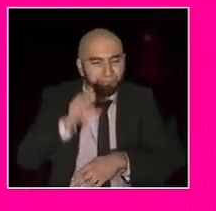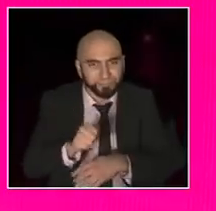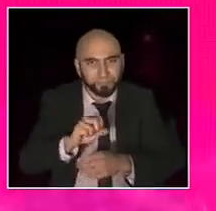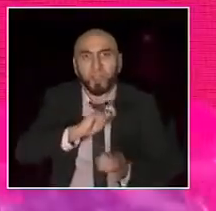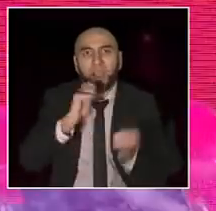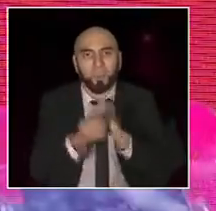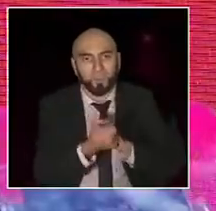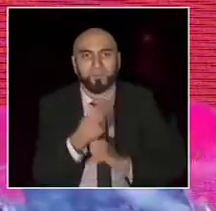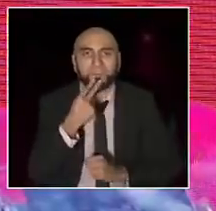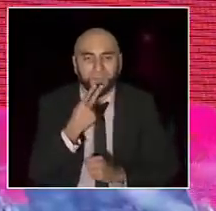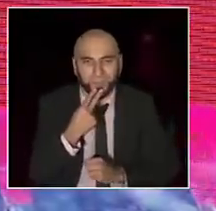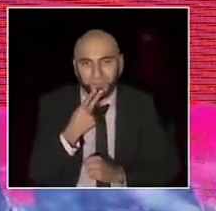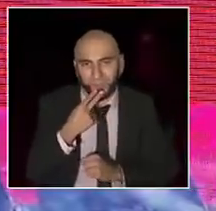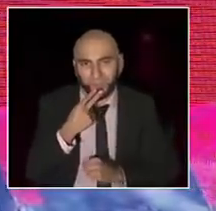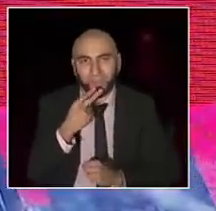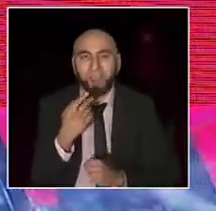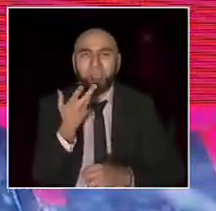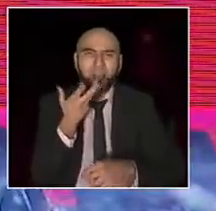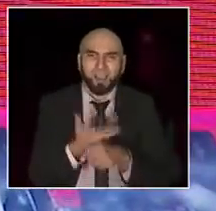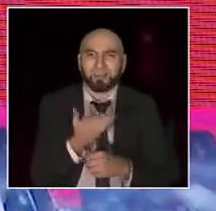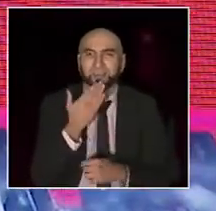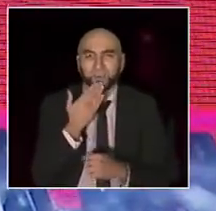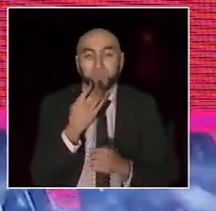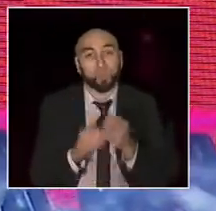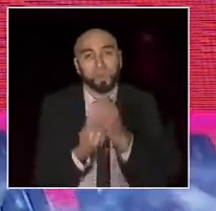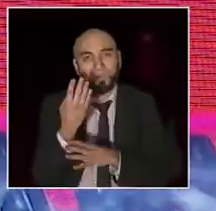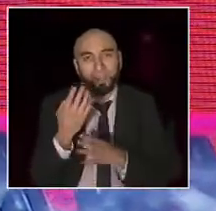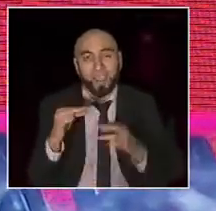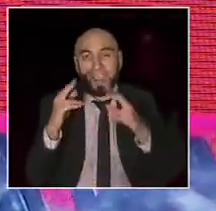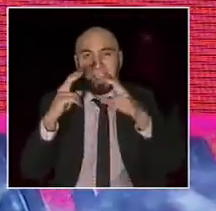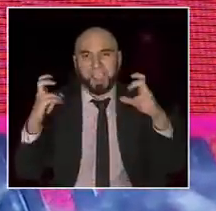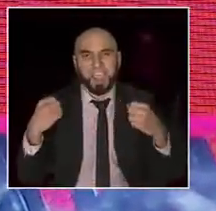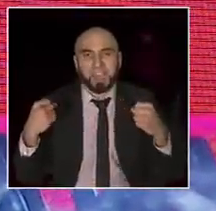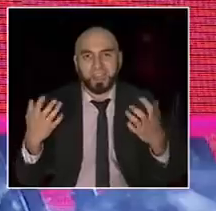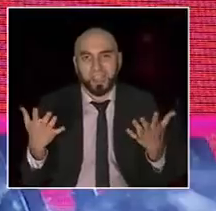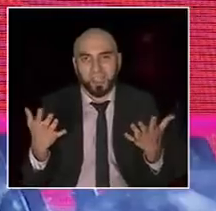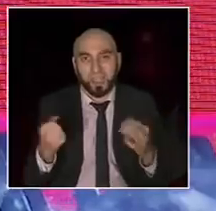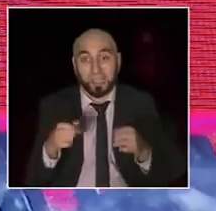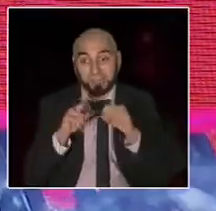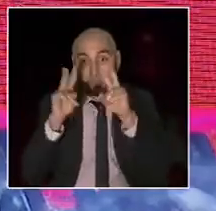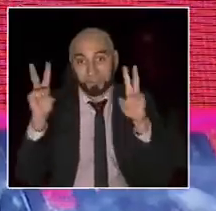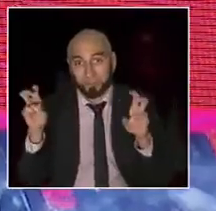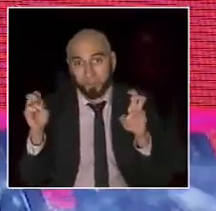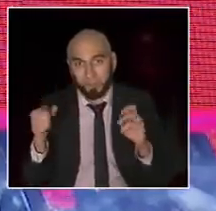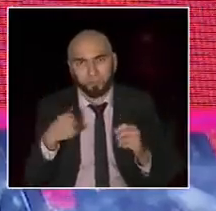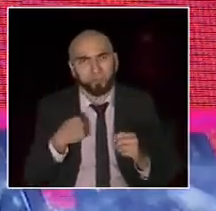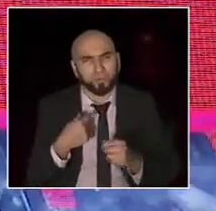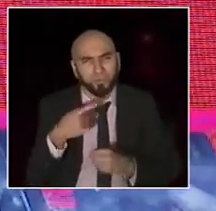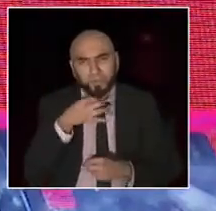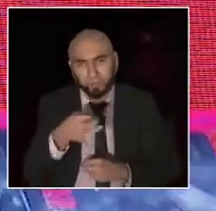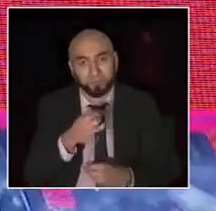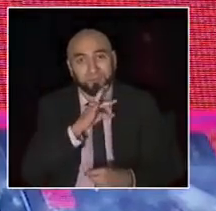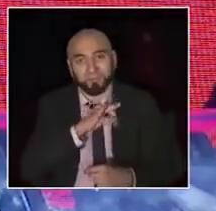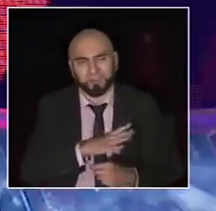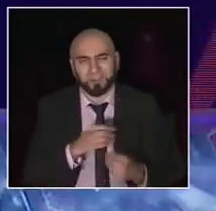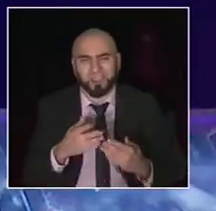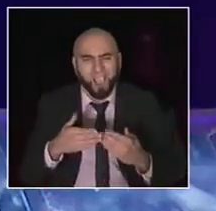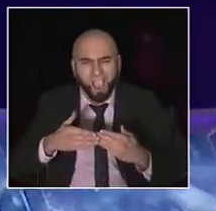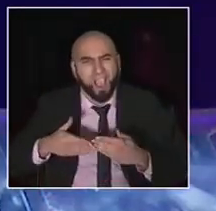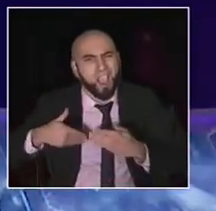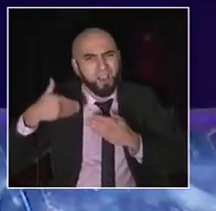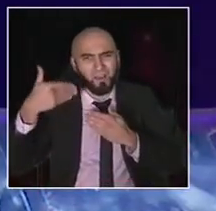vidas. Nuevas fuentes de energía. Y en esta materia yo quiero mencionar que Chile está dando un gran salto adelante